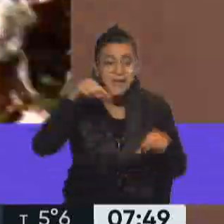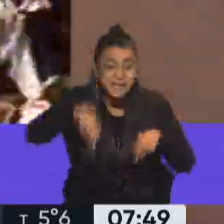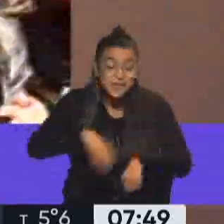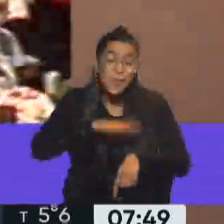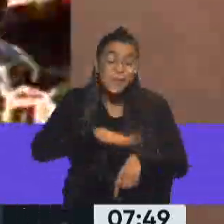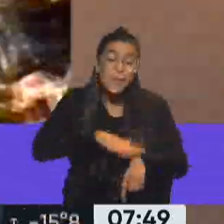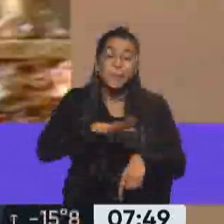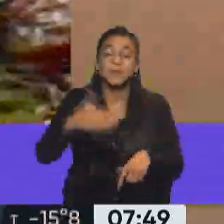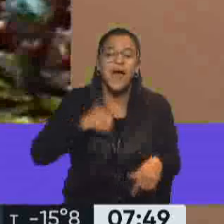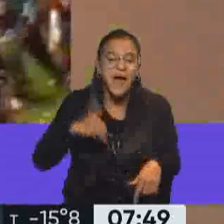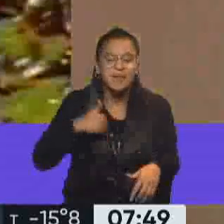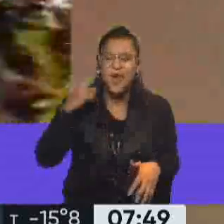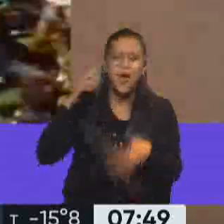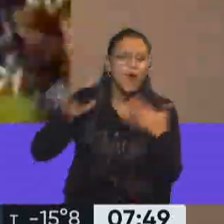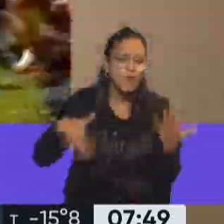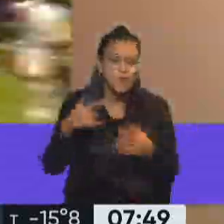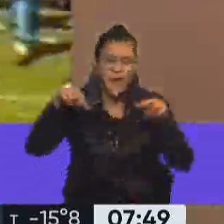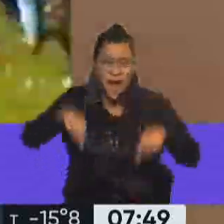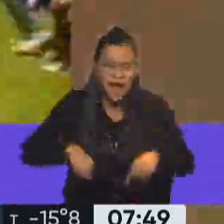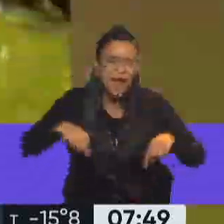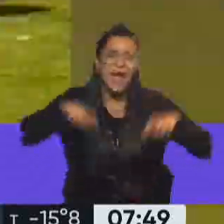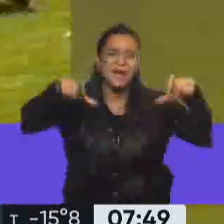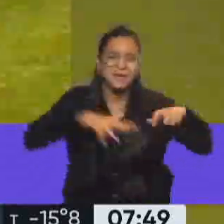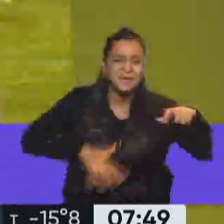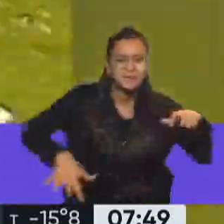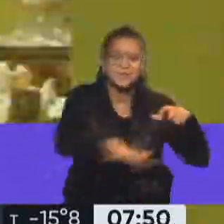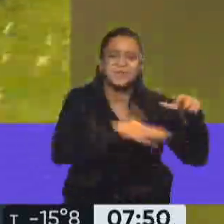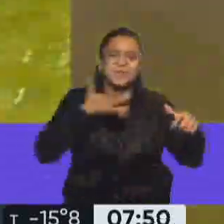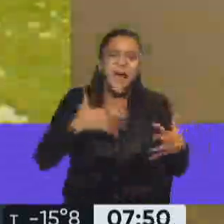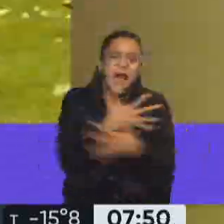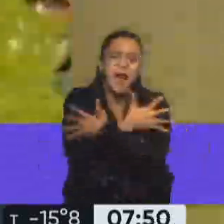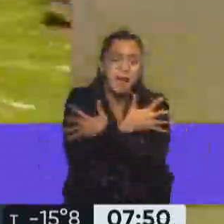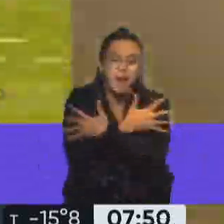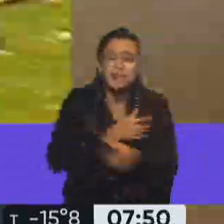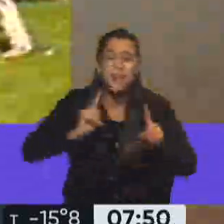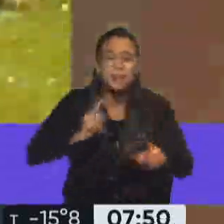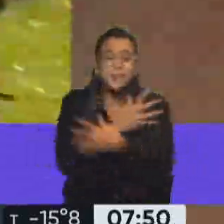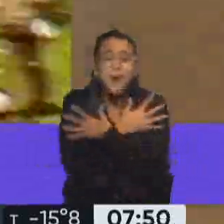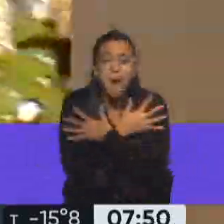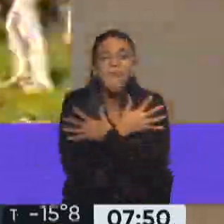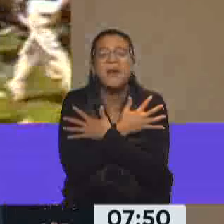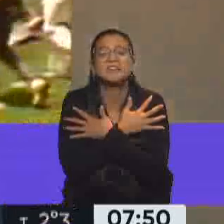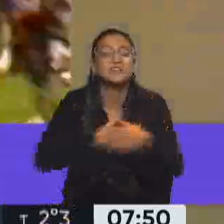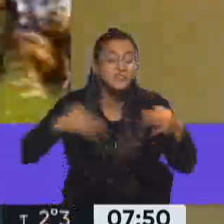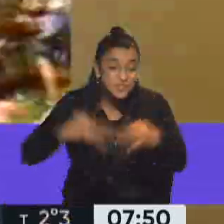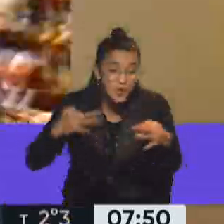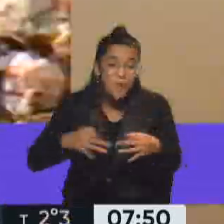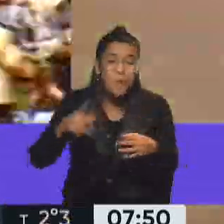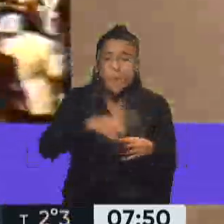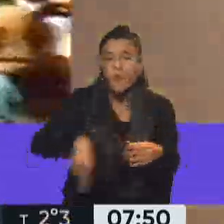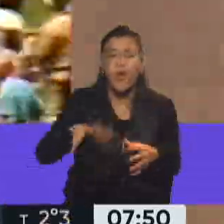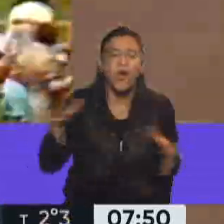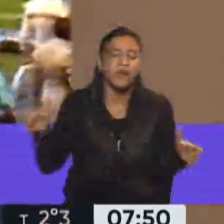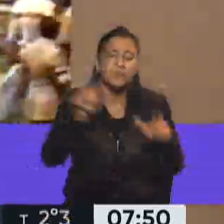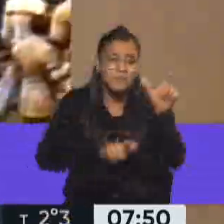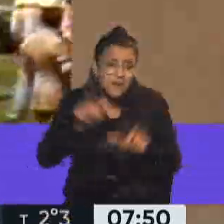argentinas se confunde aquí en este estadio azteca en un abrazo en el mismo abrazo que seguramente se está dando toda la